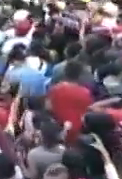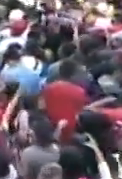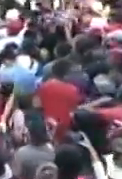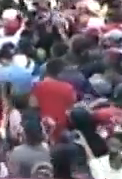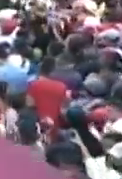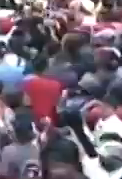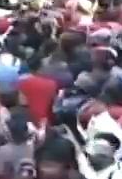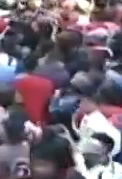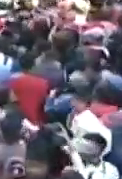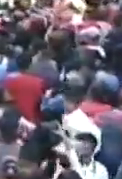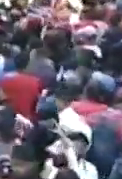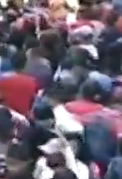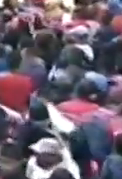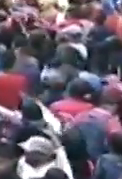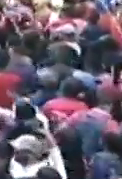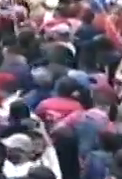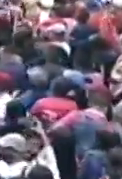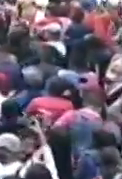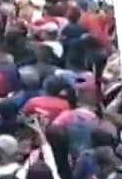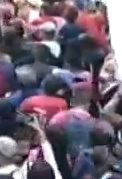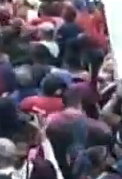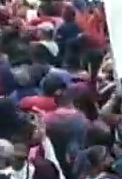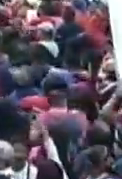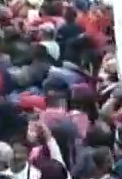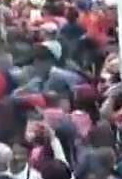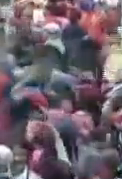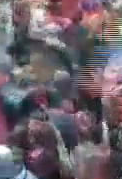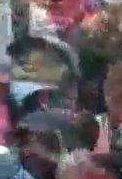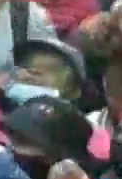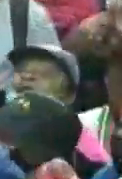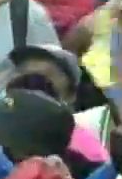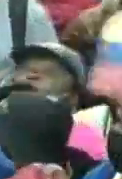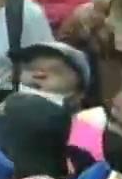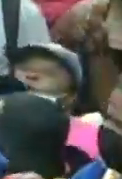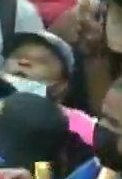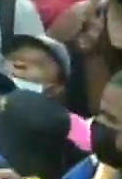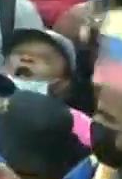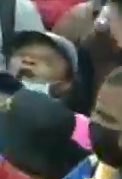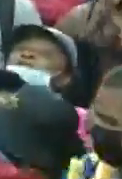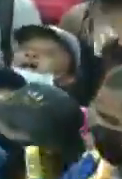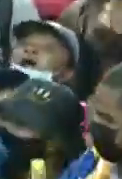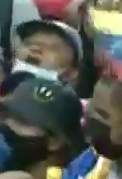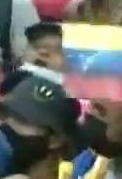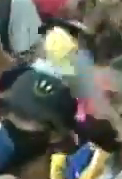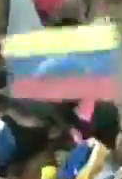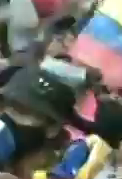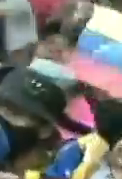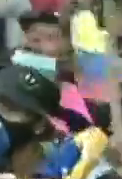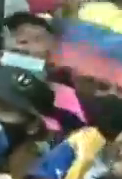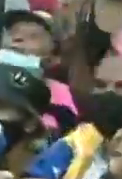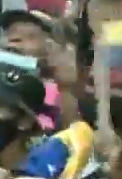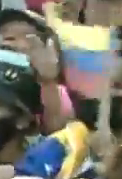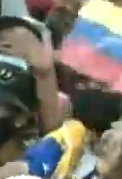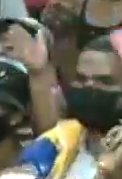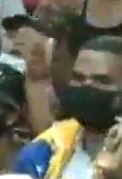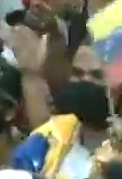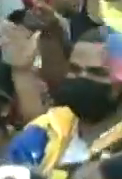unión. La batalla para asumir las tres R's, poner rumbo a la era